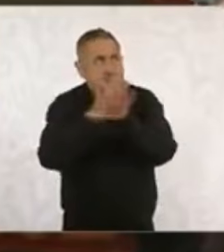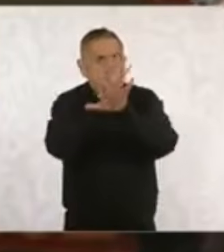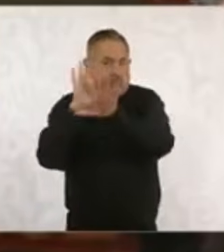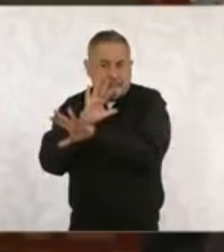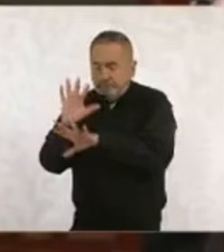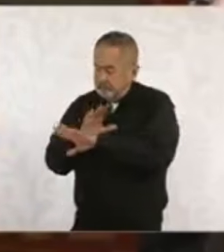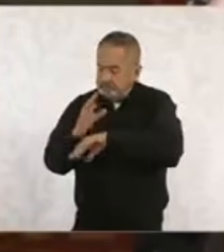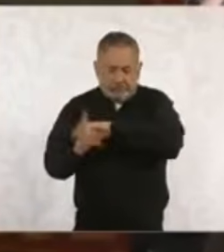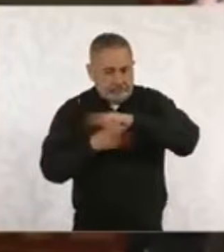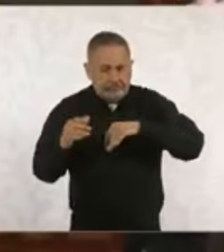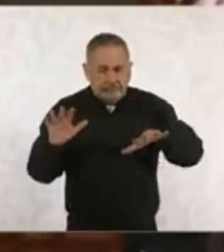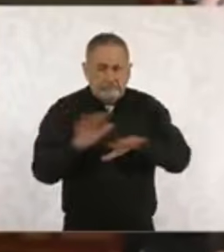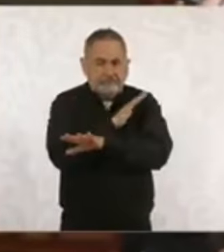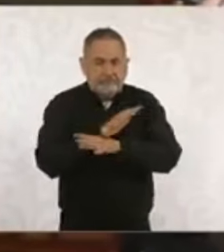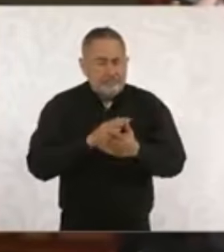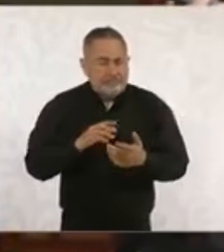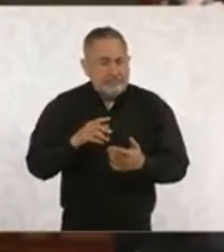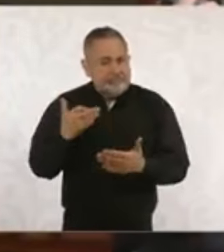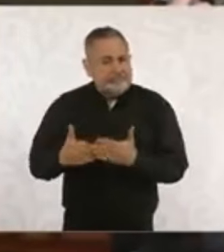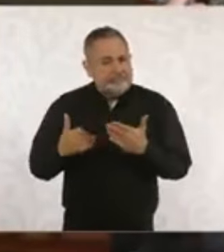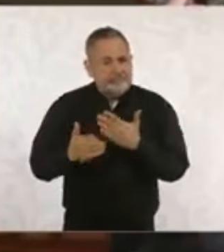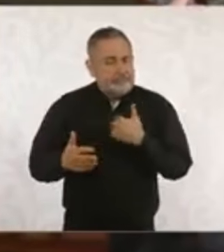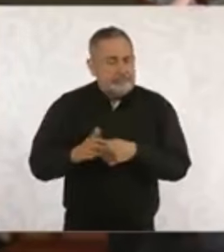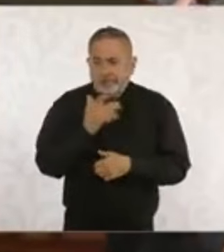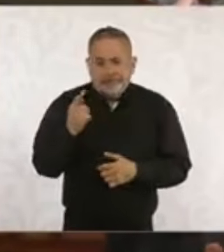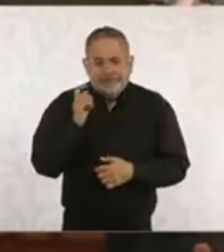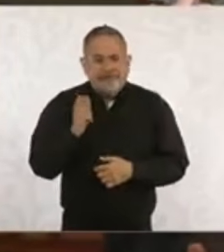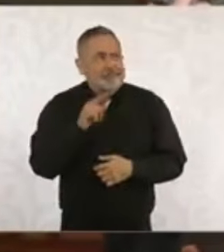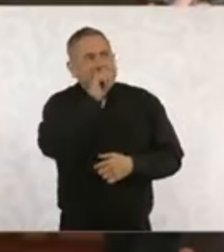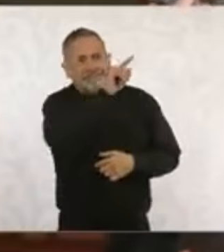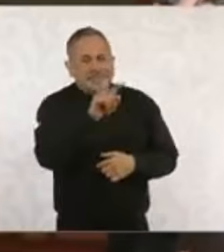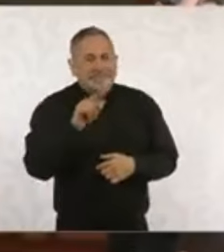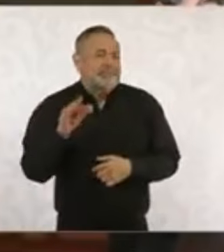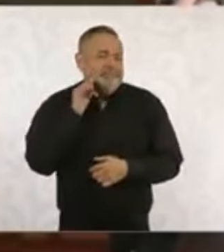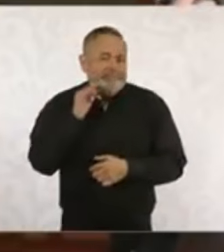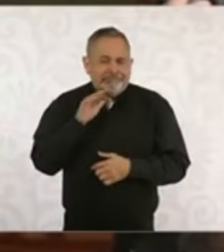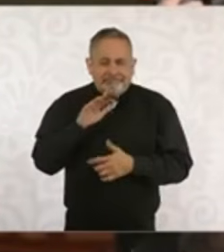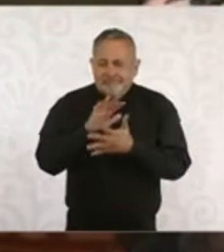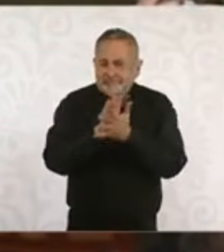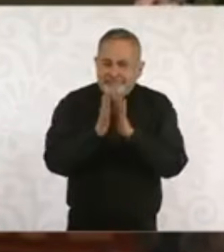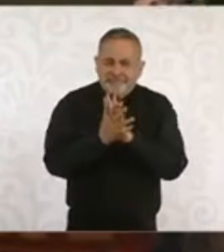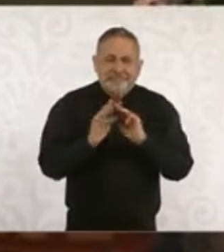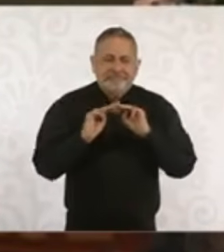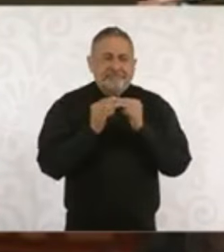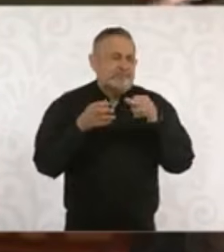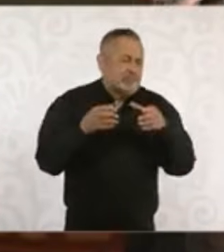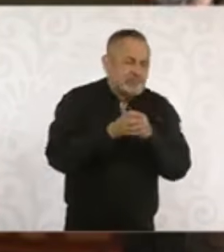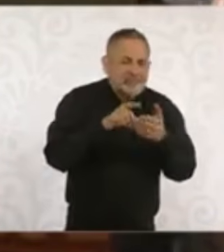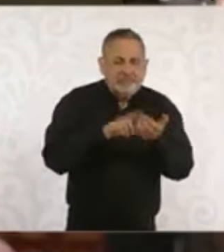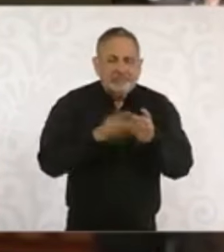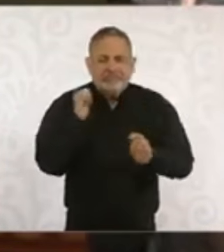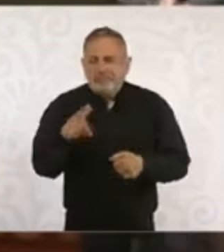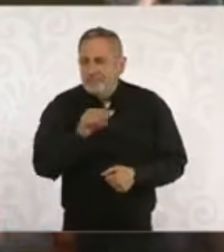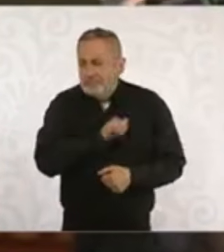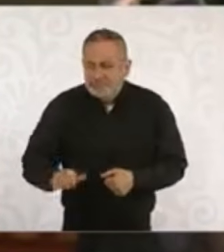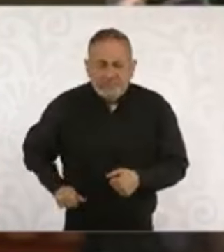años, esto es un tema pendiente, puesto que se les vincula a que hay una relación o a veces hasta comparsa con gobiernos,